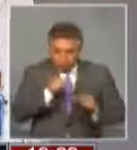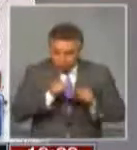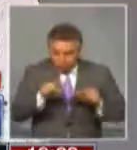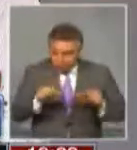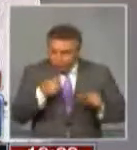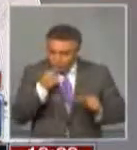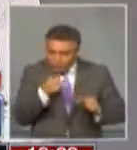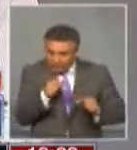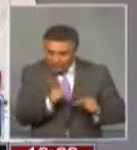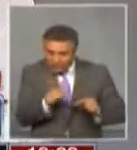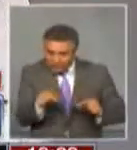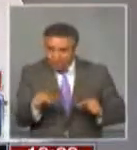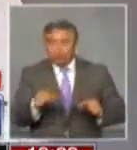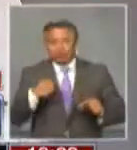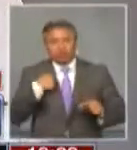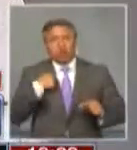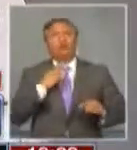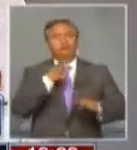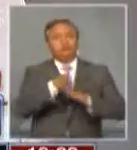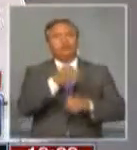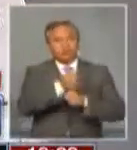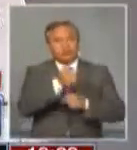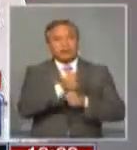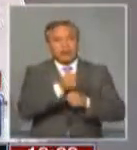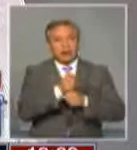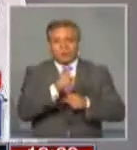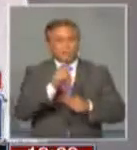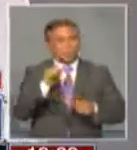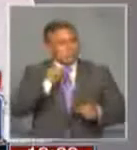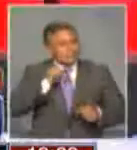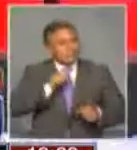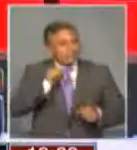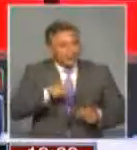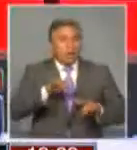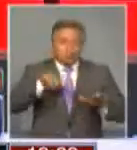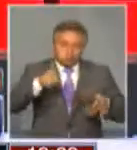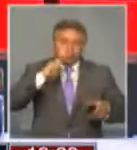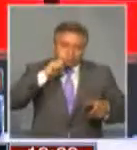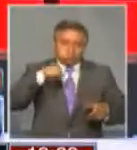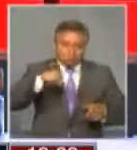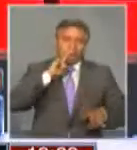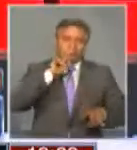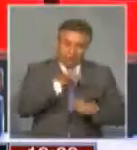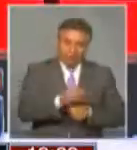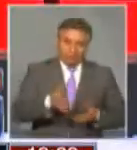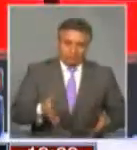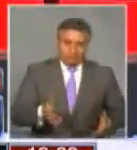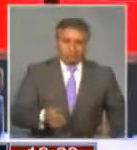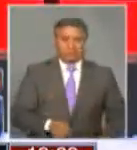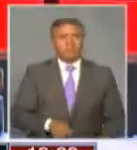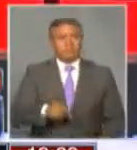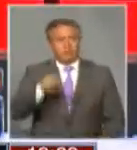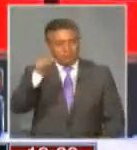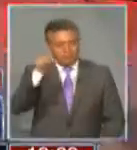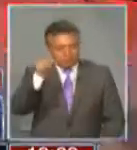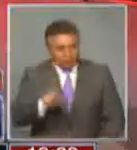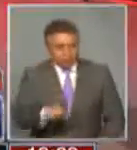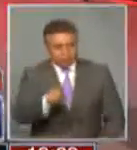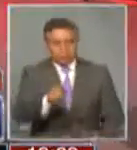honorario, obtiene ingresos que también son indebidos. Uh-huh. Ahora, una pregunta también técnica. En el